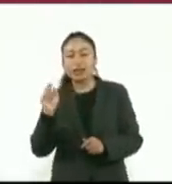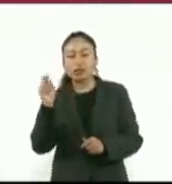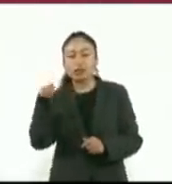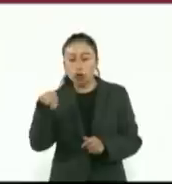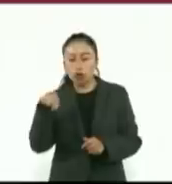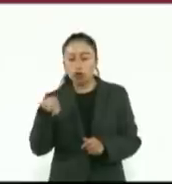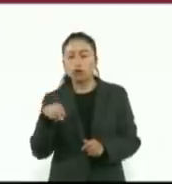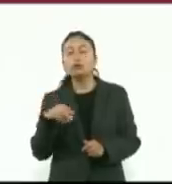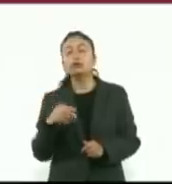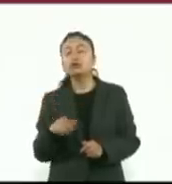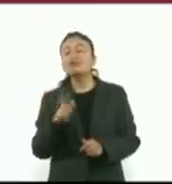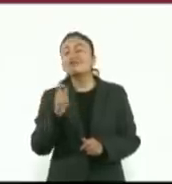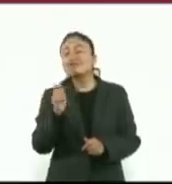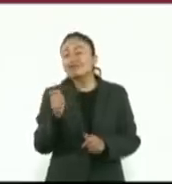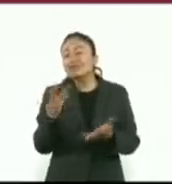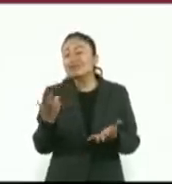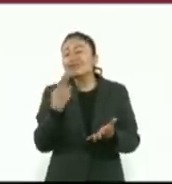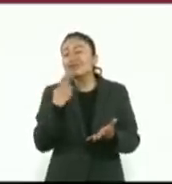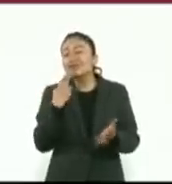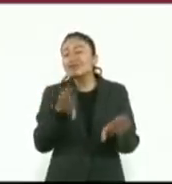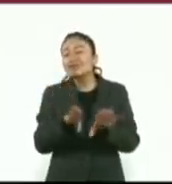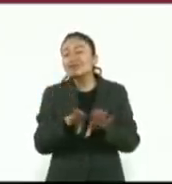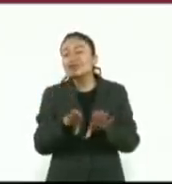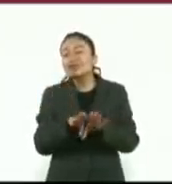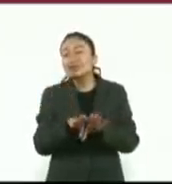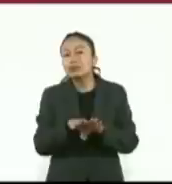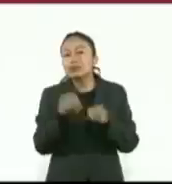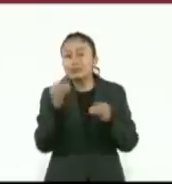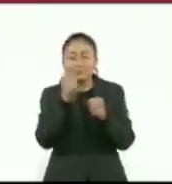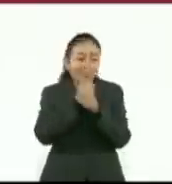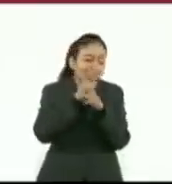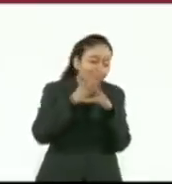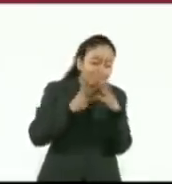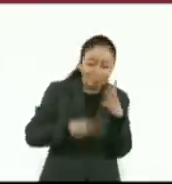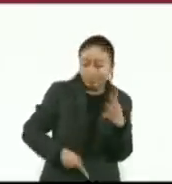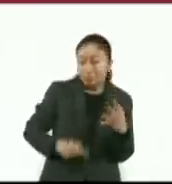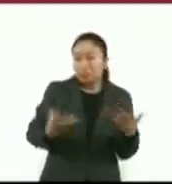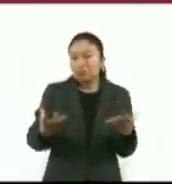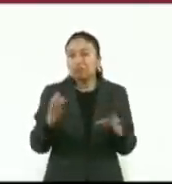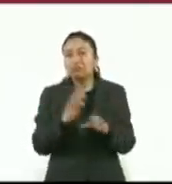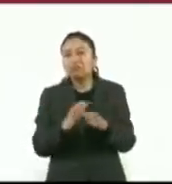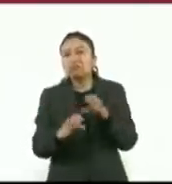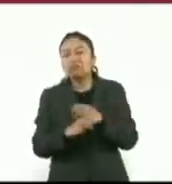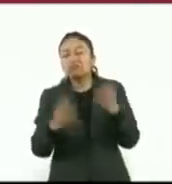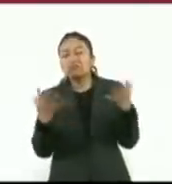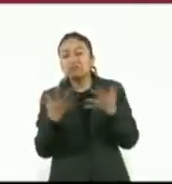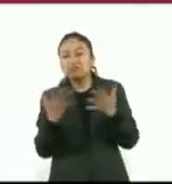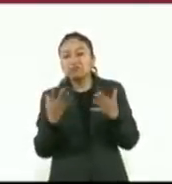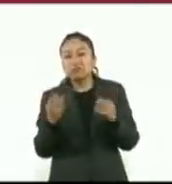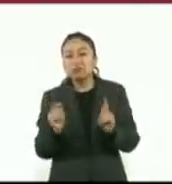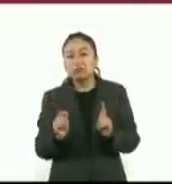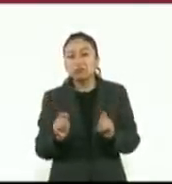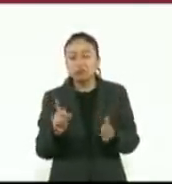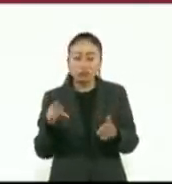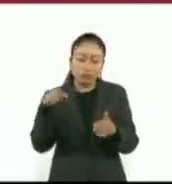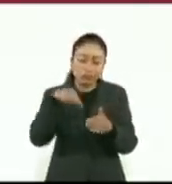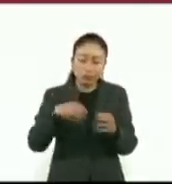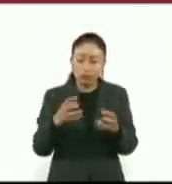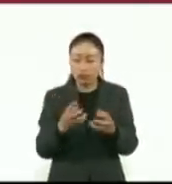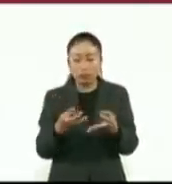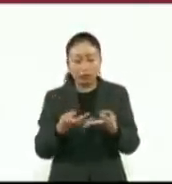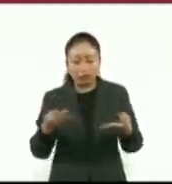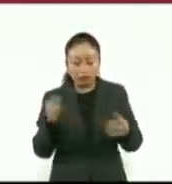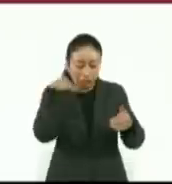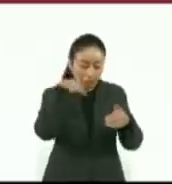¿Qué se puede hacer con ese carbón vegetal? Pues muchas cosas. Se puede enterrar, y